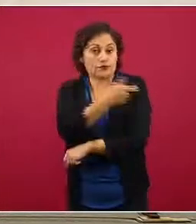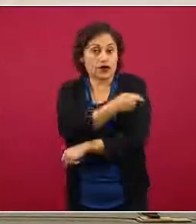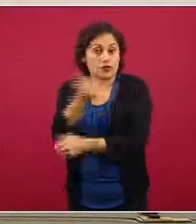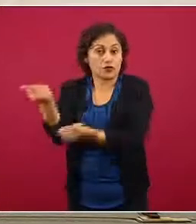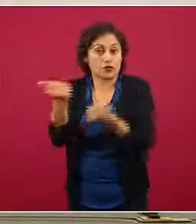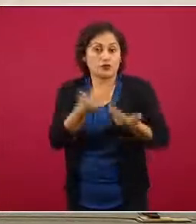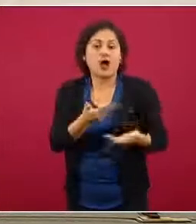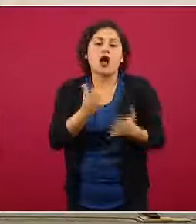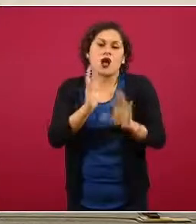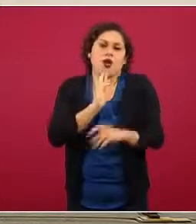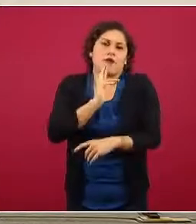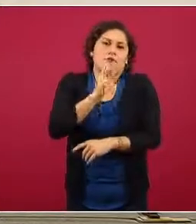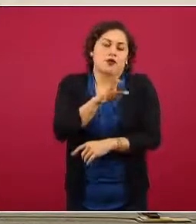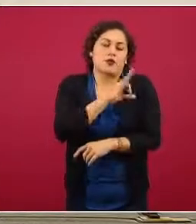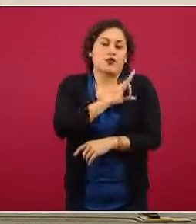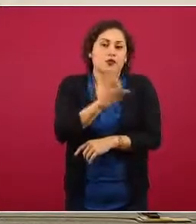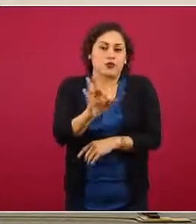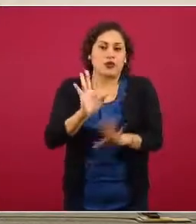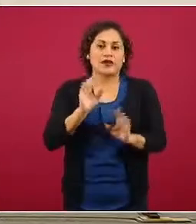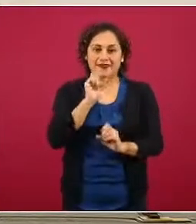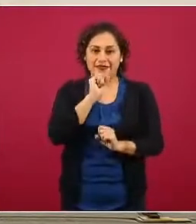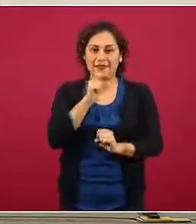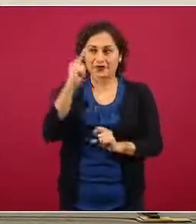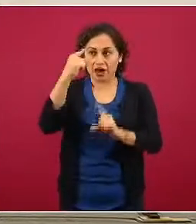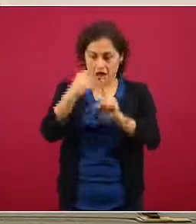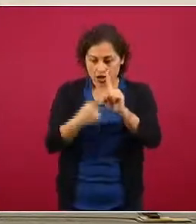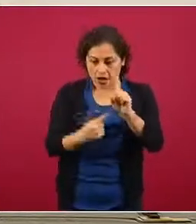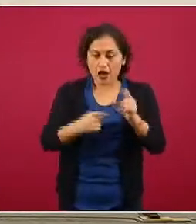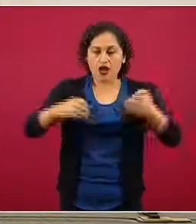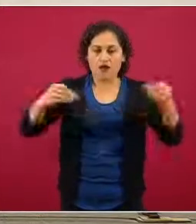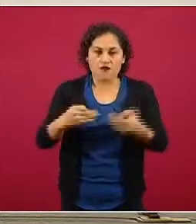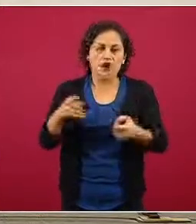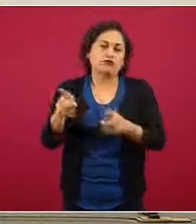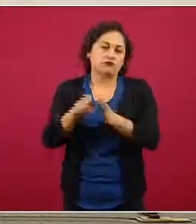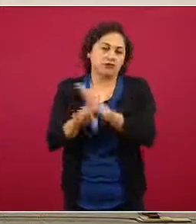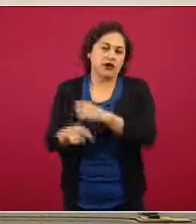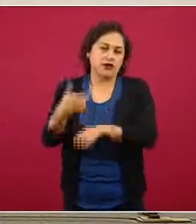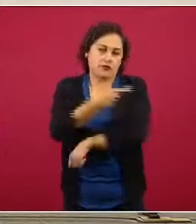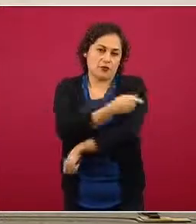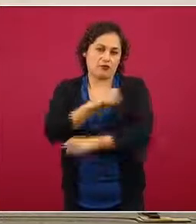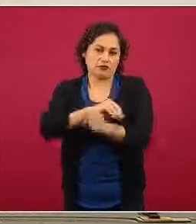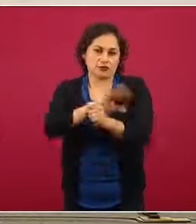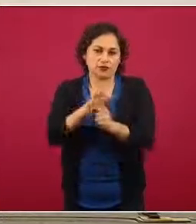la que requiere ultra congelación como la de Pfizer.